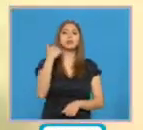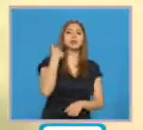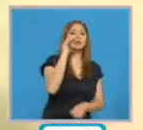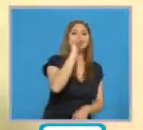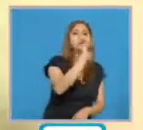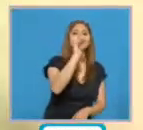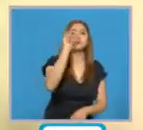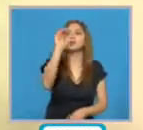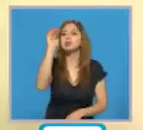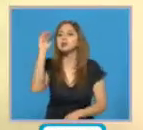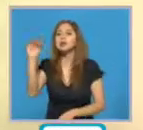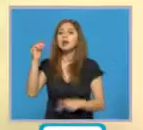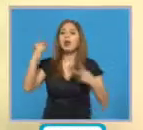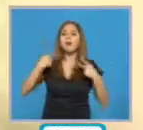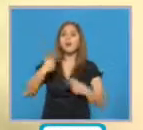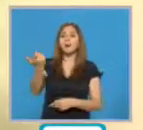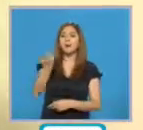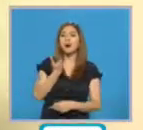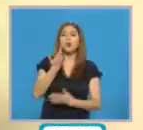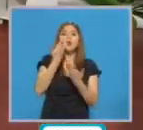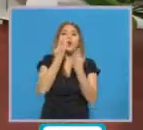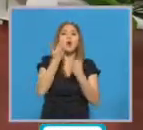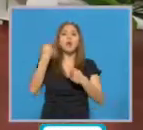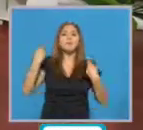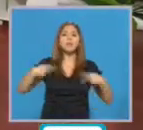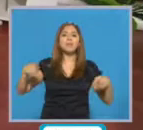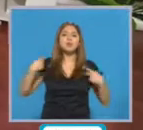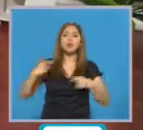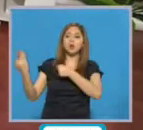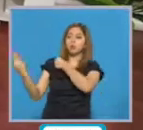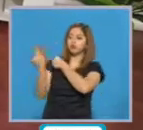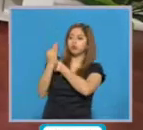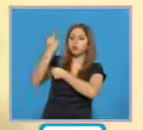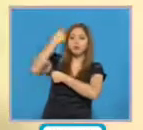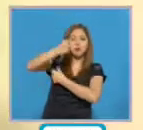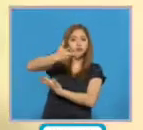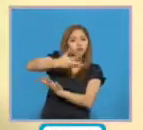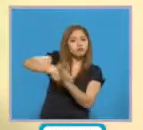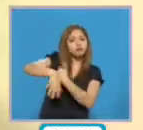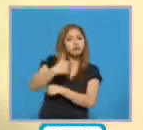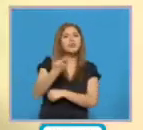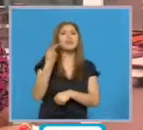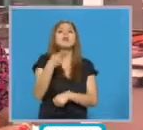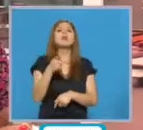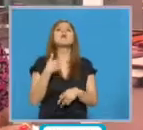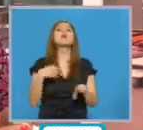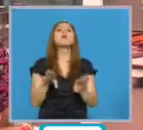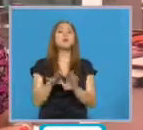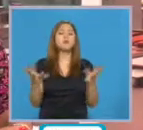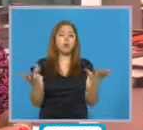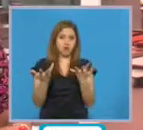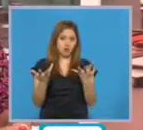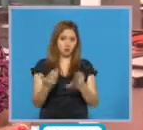clientes, Claro. que no tienes el respaldo de una corporación, ¿no? ¿Cómo manejamos Tú eso? necesitas, por